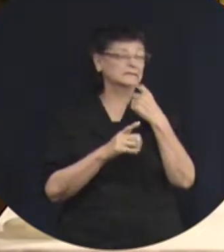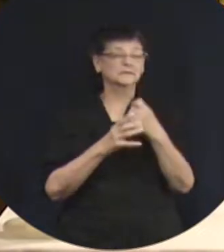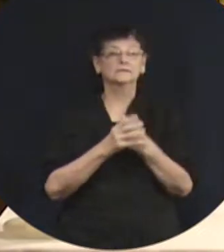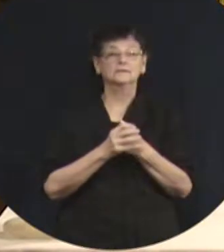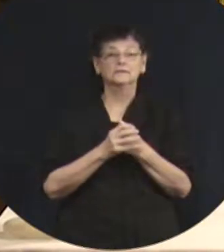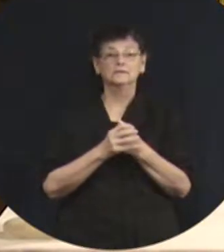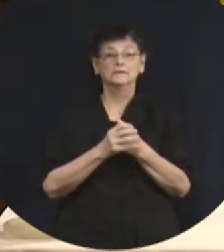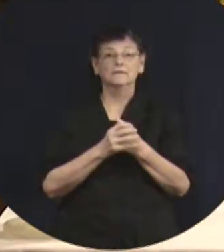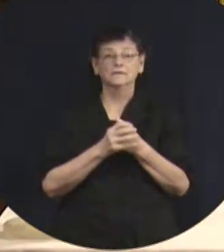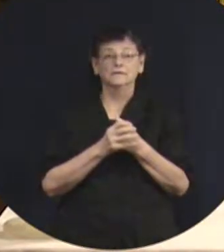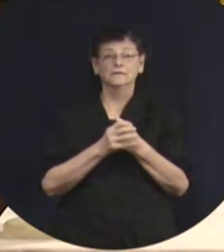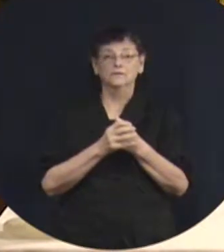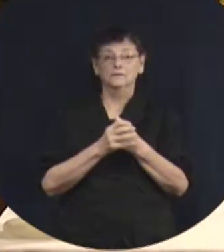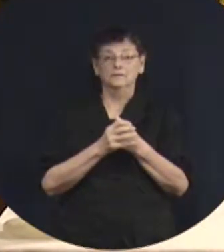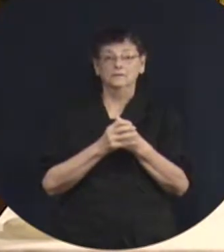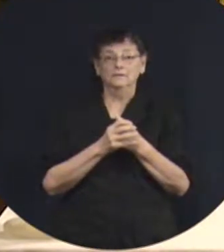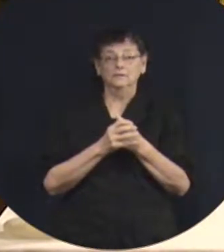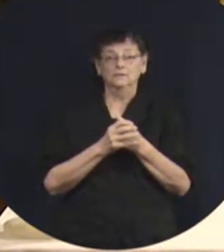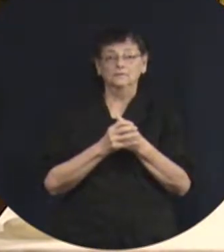diciendo: